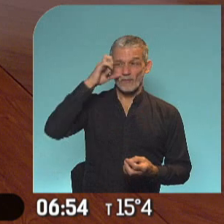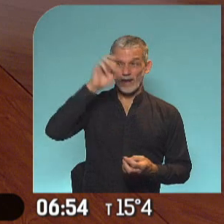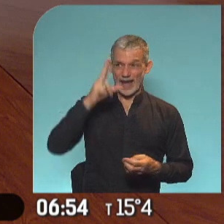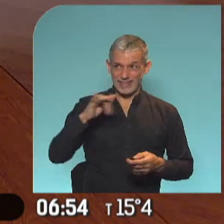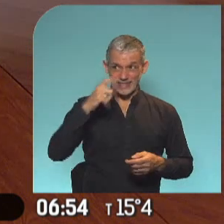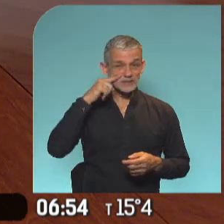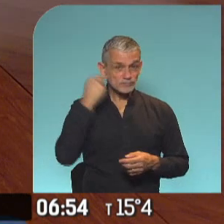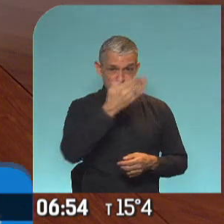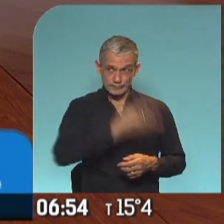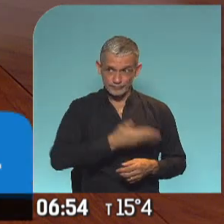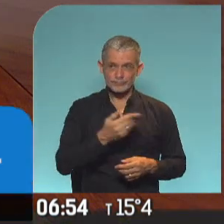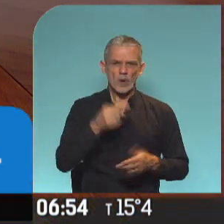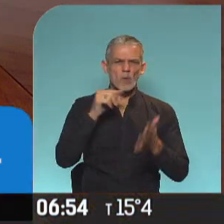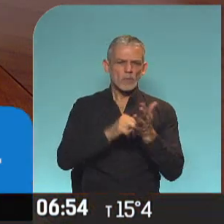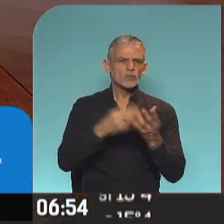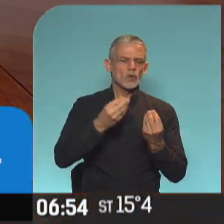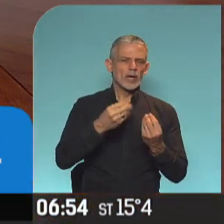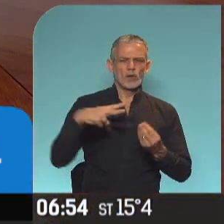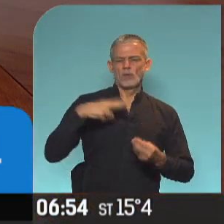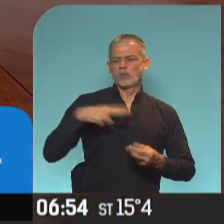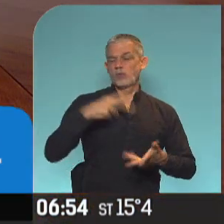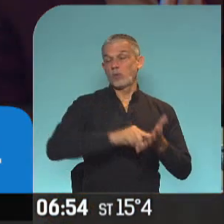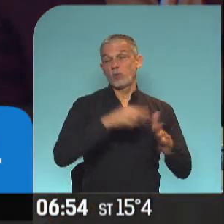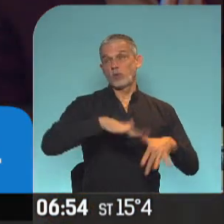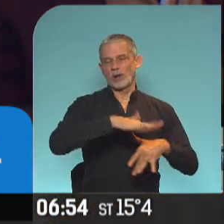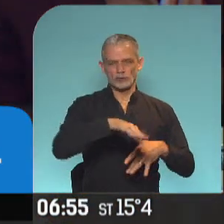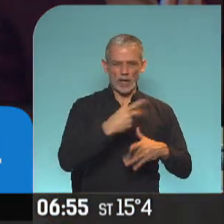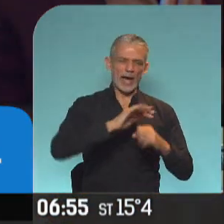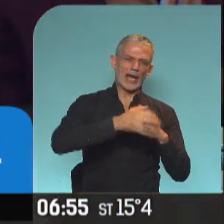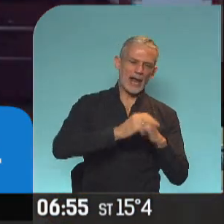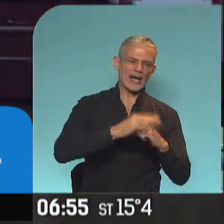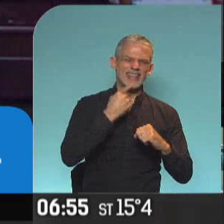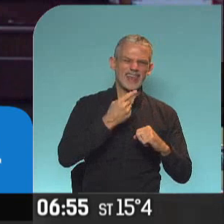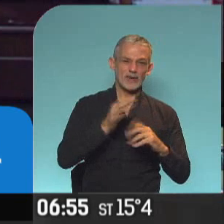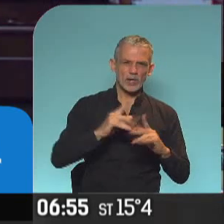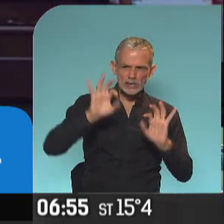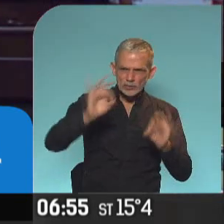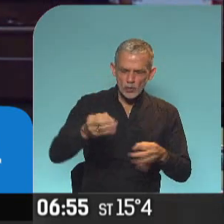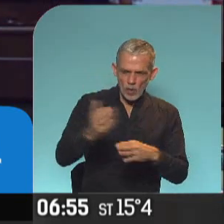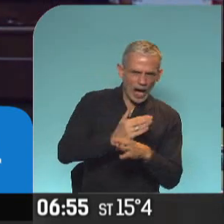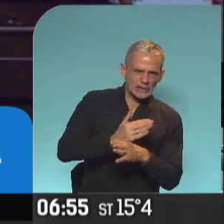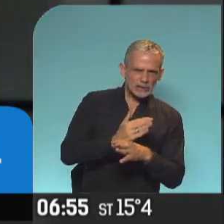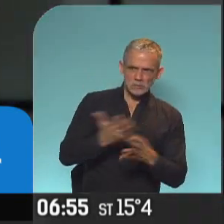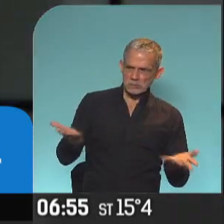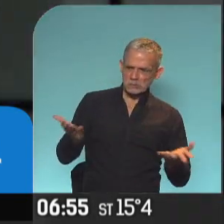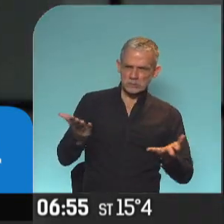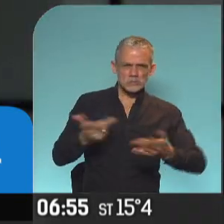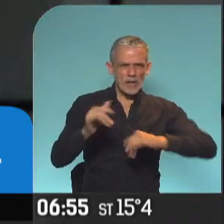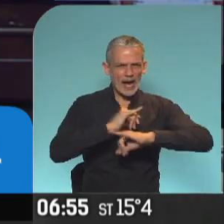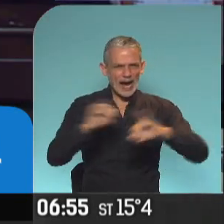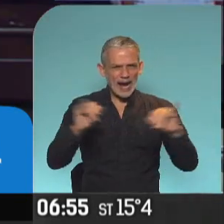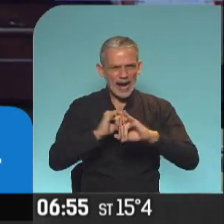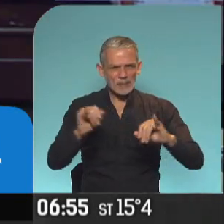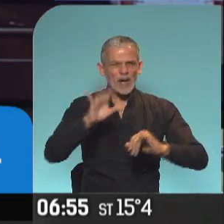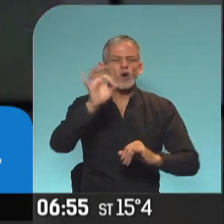volvió a referir a este tema puntual, ¿no? De la opulencia de la ciudad de Buenos Aires. Rodríguez Larreta señalando que se enteró 2 minutos antes y a través de un mensaje.